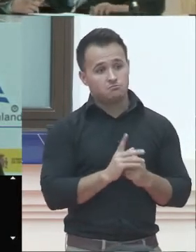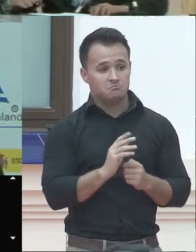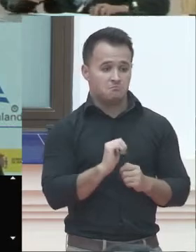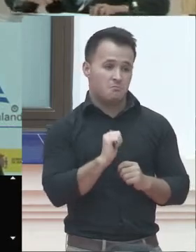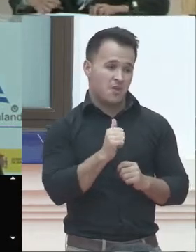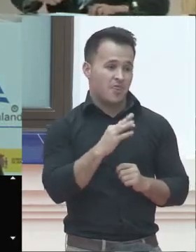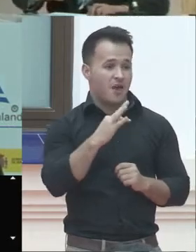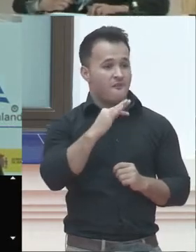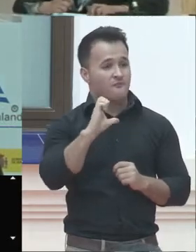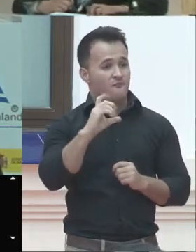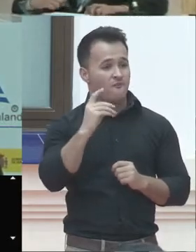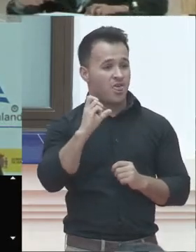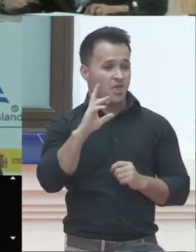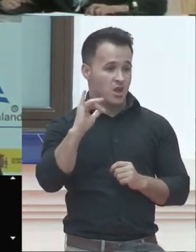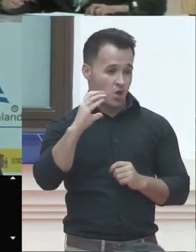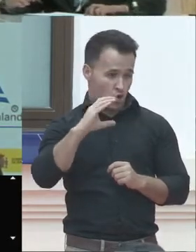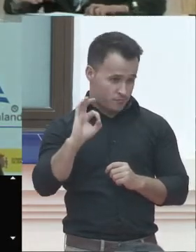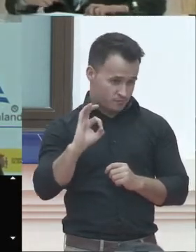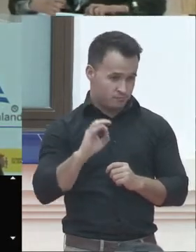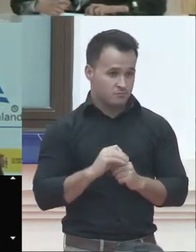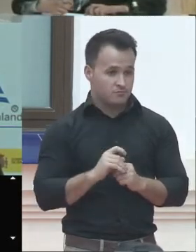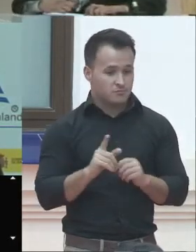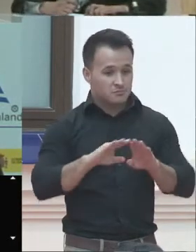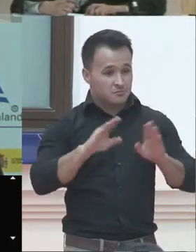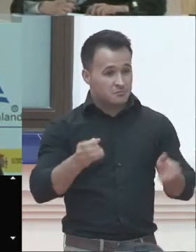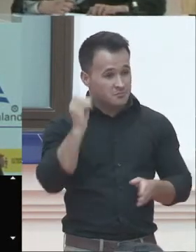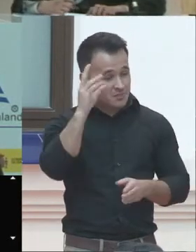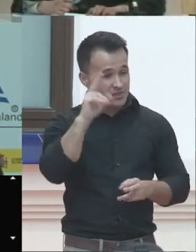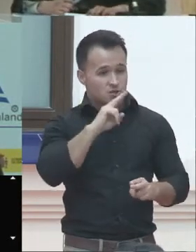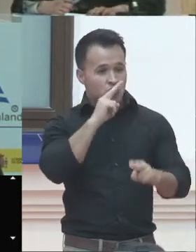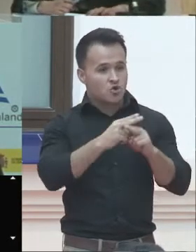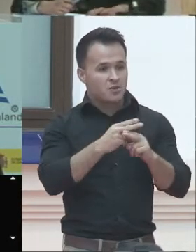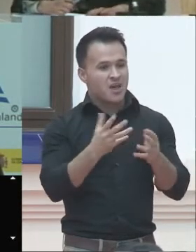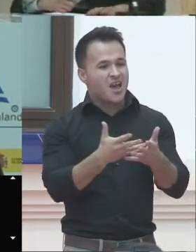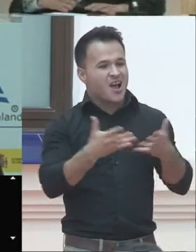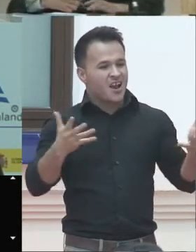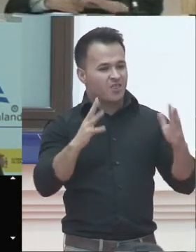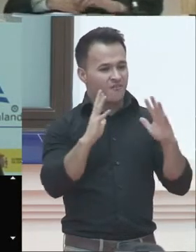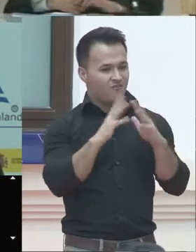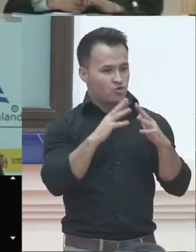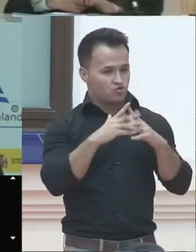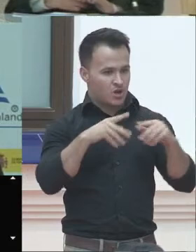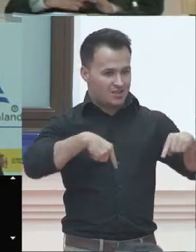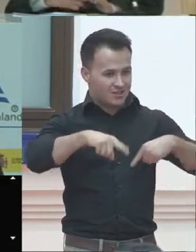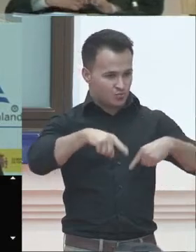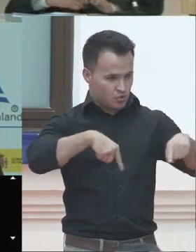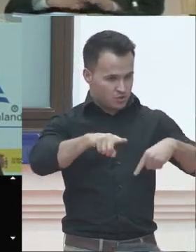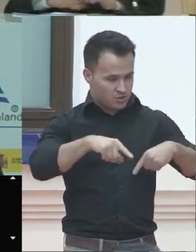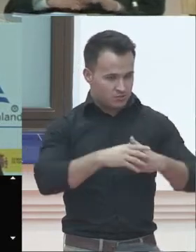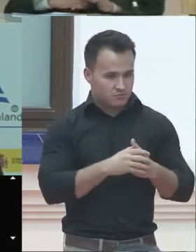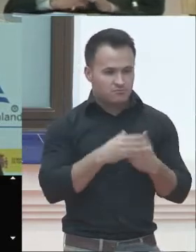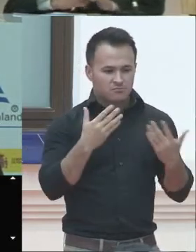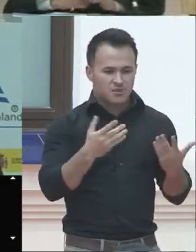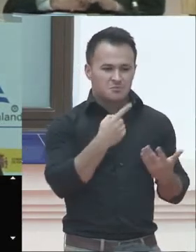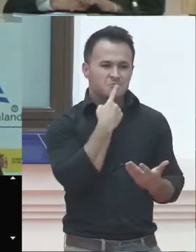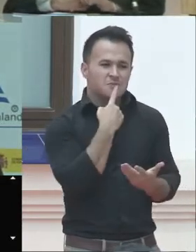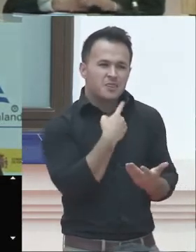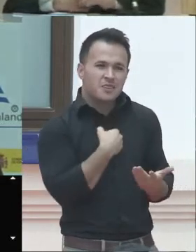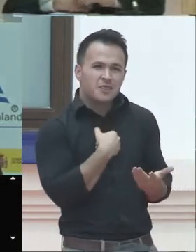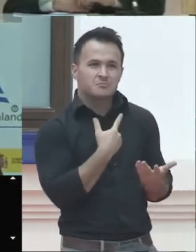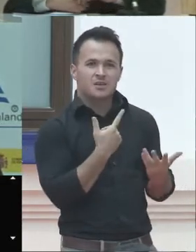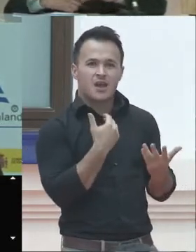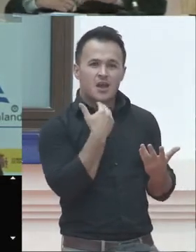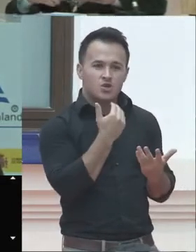pues Federico, empiezas tú. La mesa se titula Grandes infraestructuras de transporte, ¿no? Entonces, ¿qué me podéis decir desde